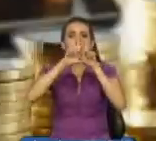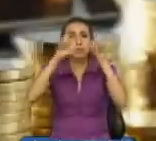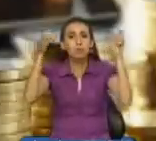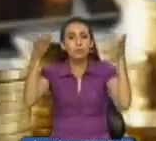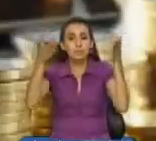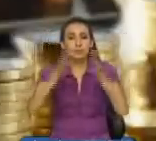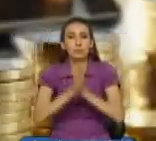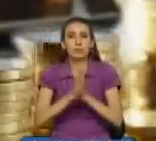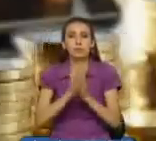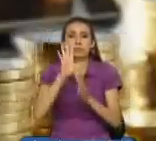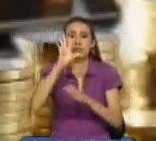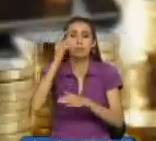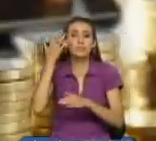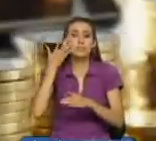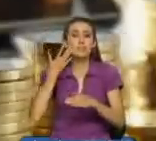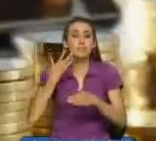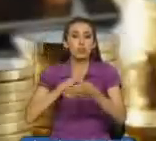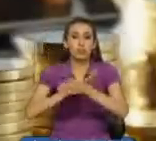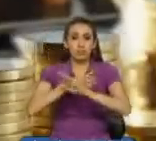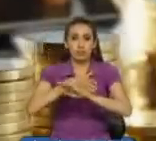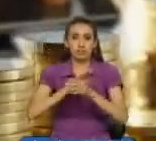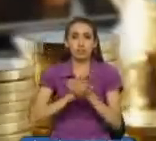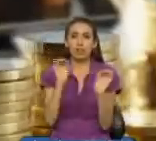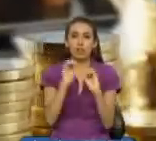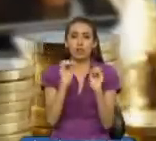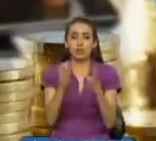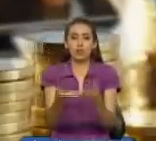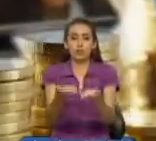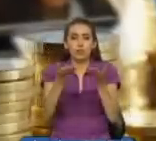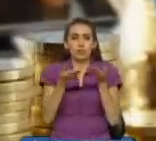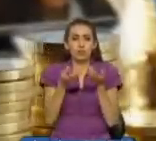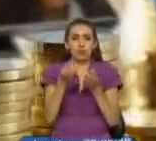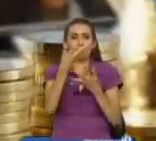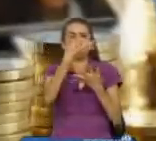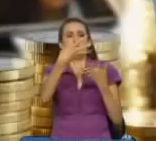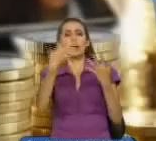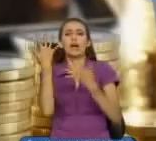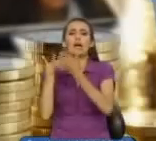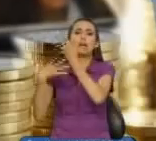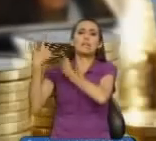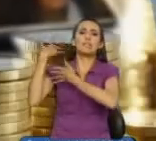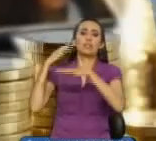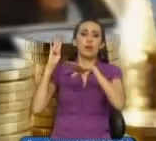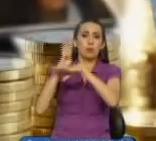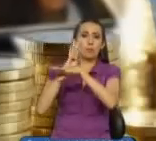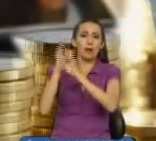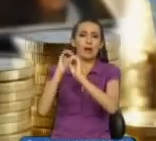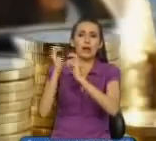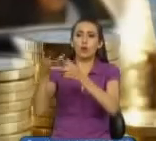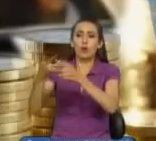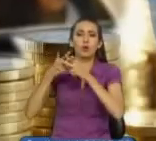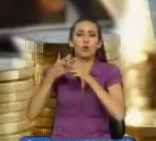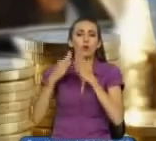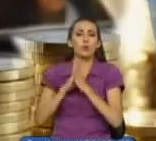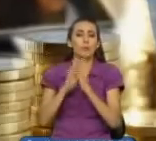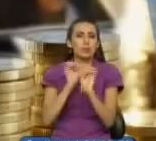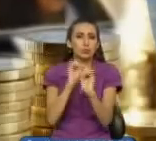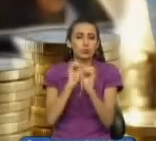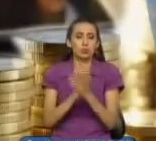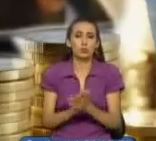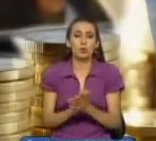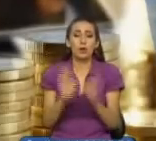5 días después de la solicitud no se solicitará historial crediticio hipoteca o prenda y para pequeños